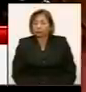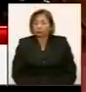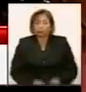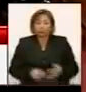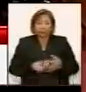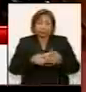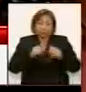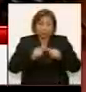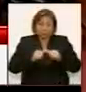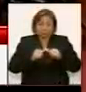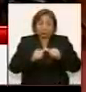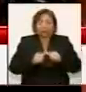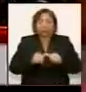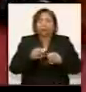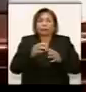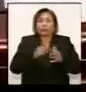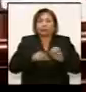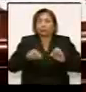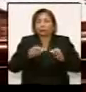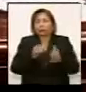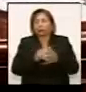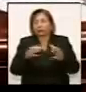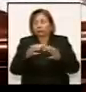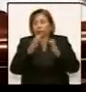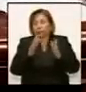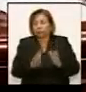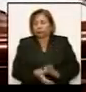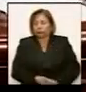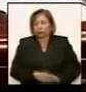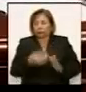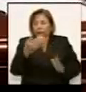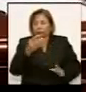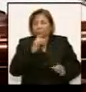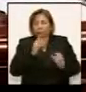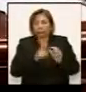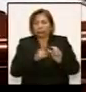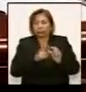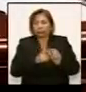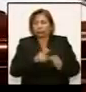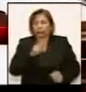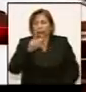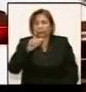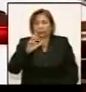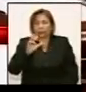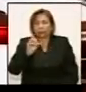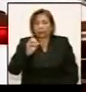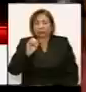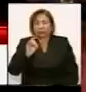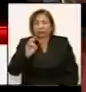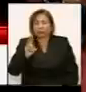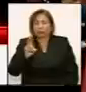Vamos a continuar con la participación de los señores congresistas. Tiene la palabra la congresista Lourdes Alcorta.